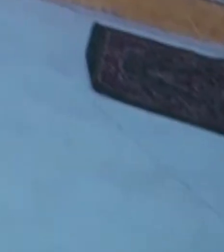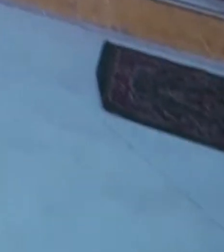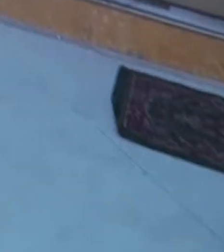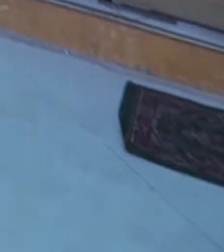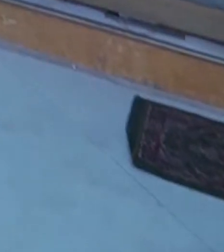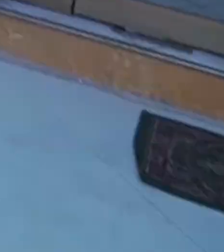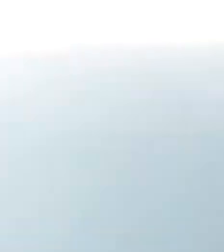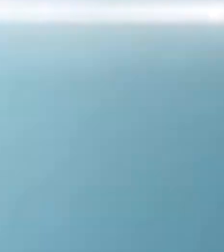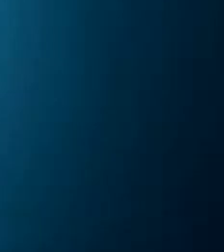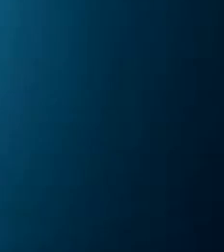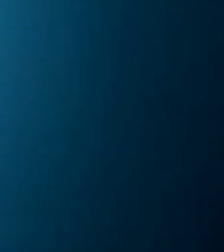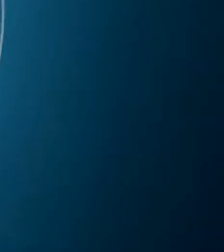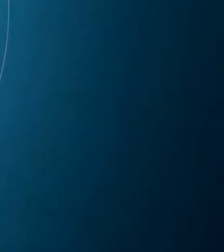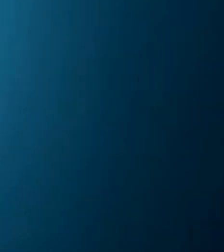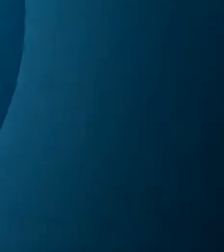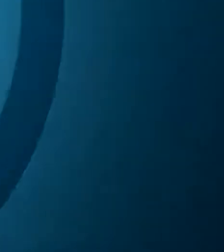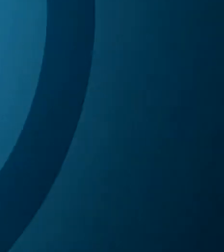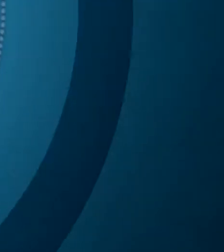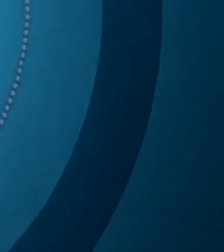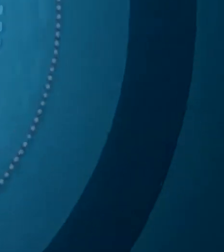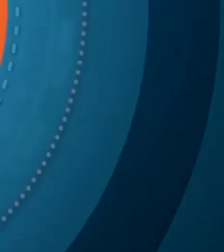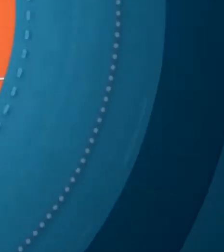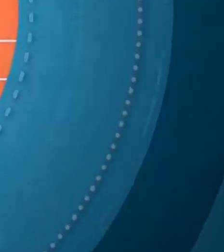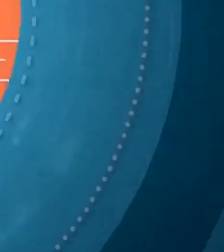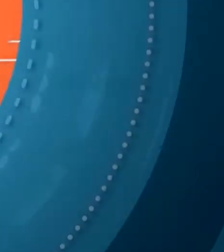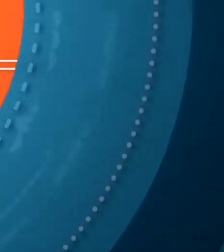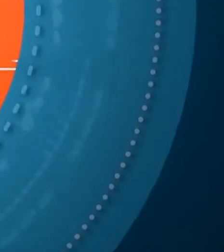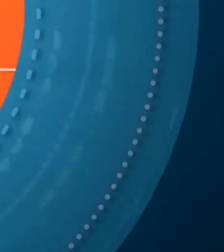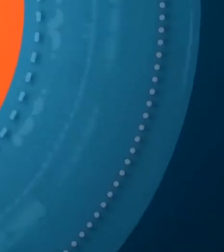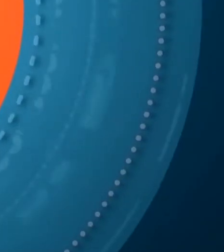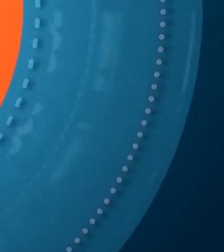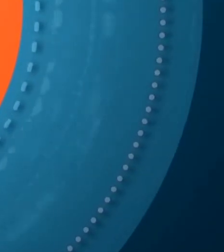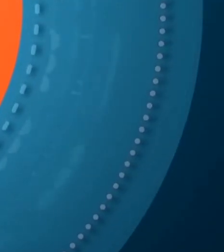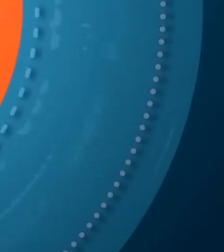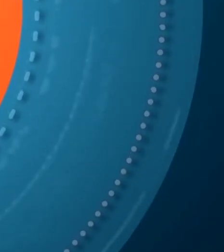llevamos una trayectoria. ¡Gracias! ¡Gracias! ¡Gracias!